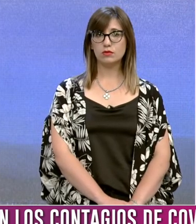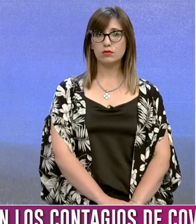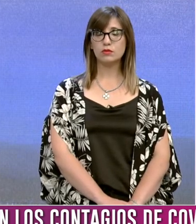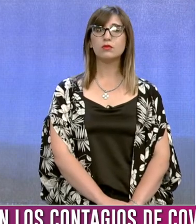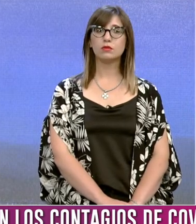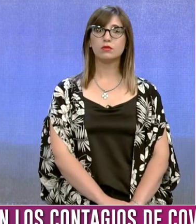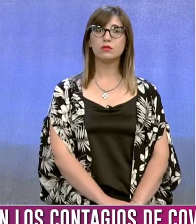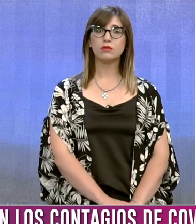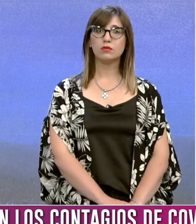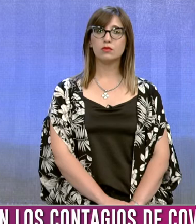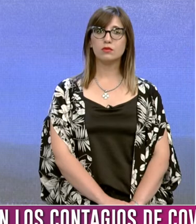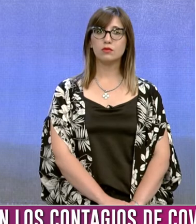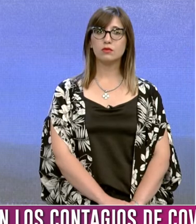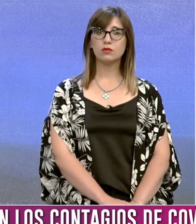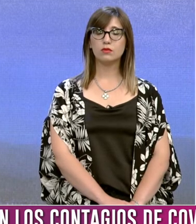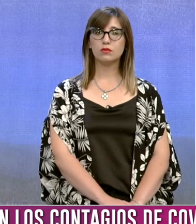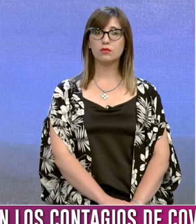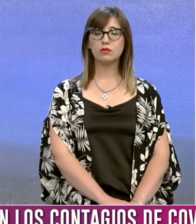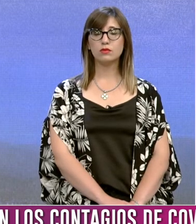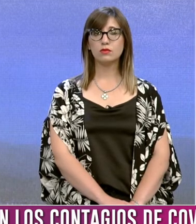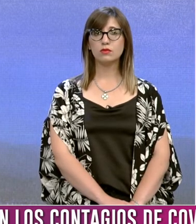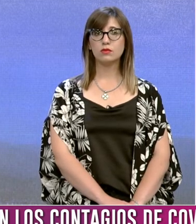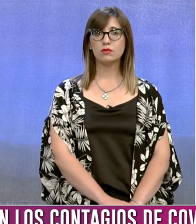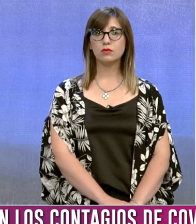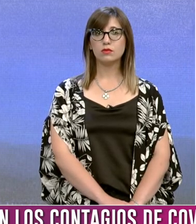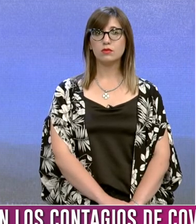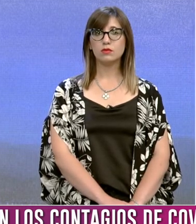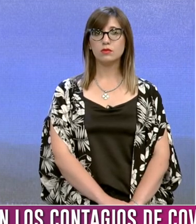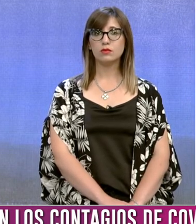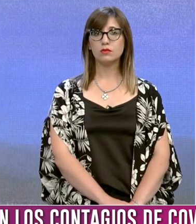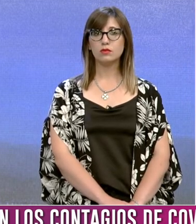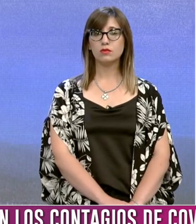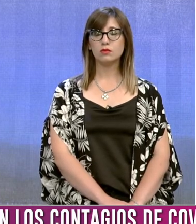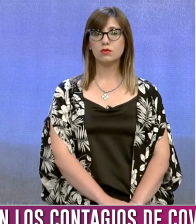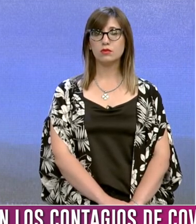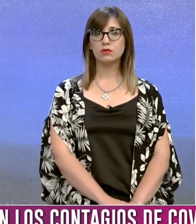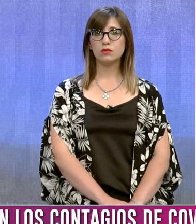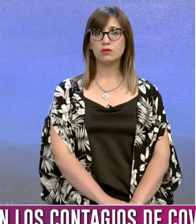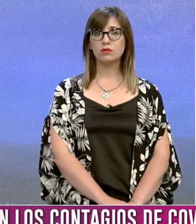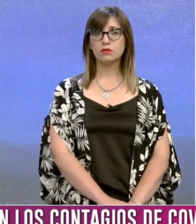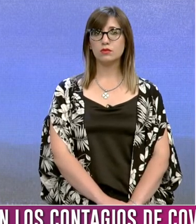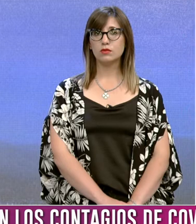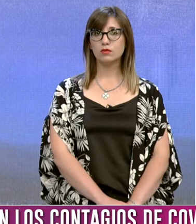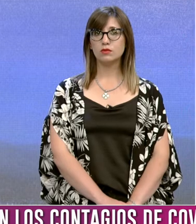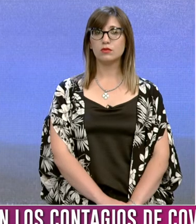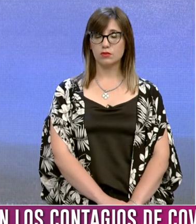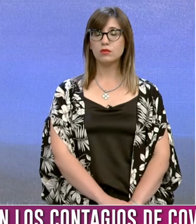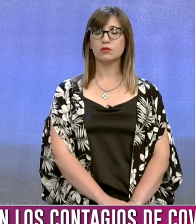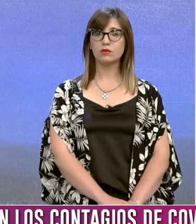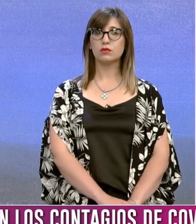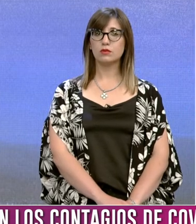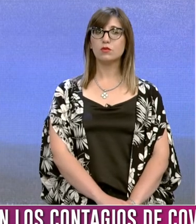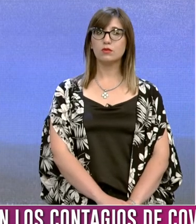empiezan las complicaciones. Hace 15 días atrás las clínicas privadas tenían muy pocas internaciones COVID. Hoy